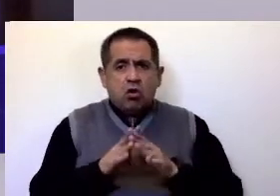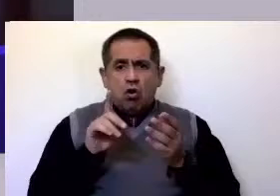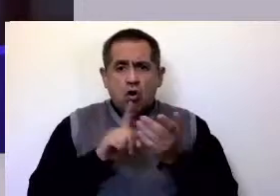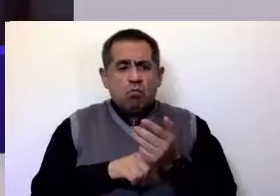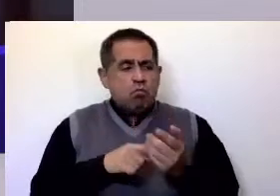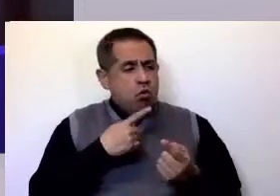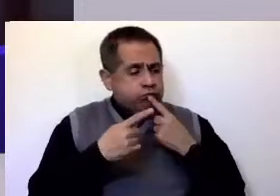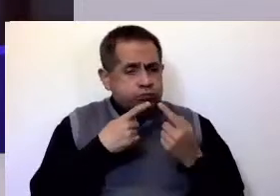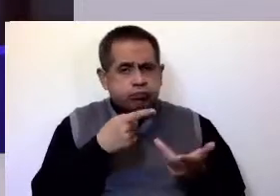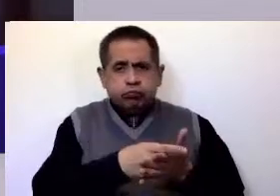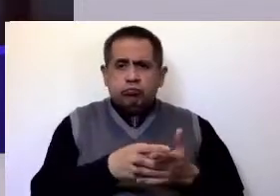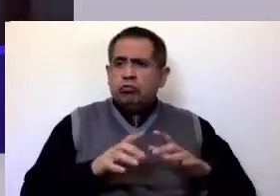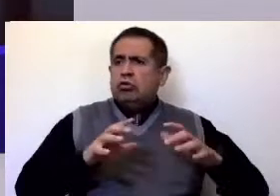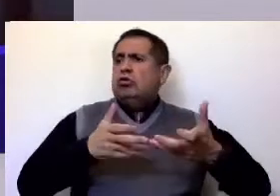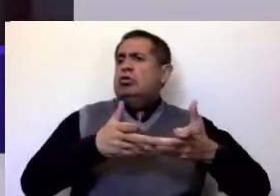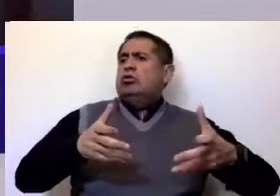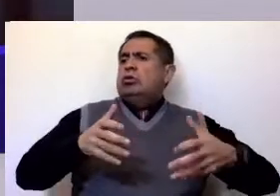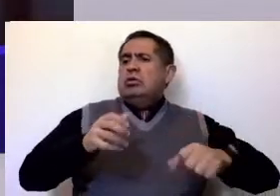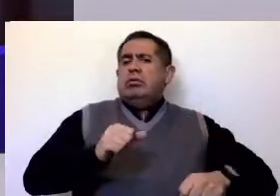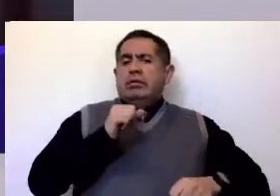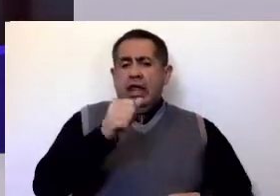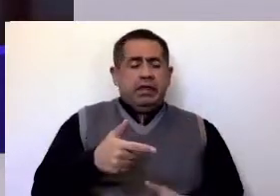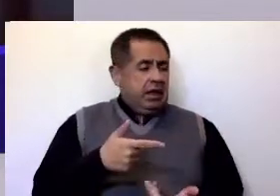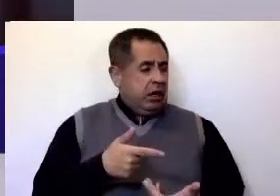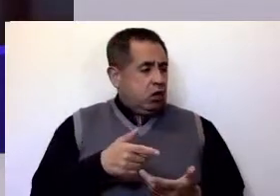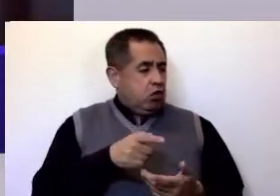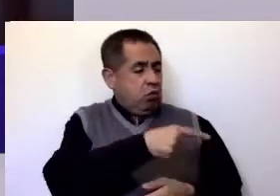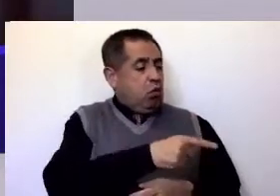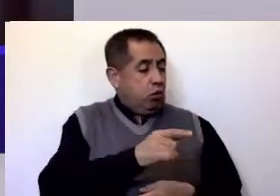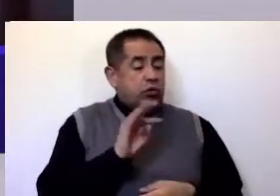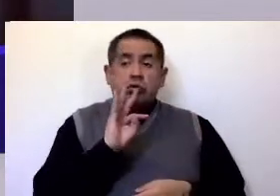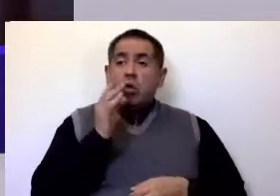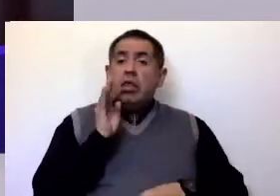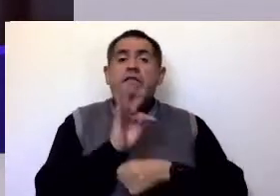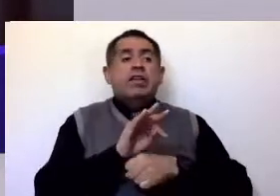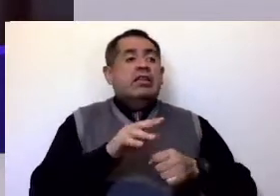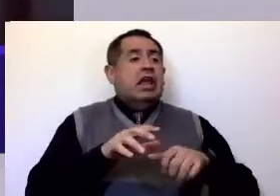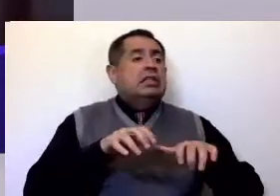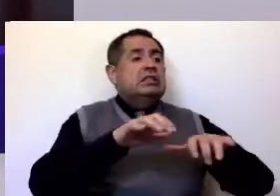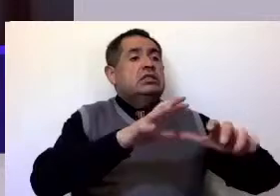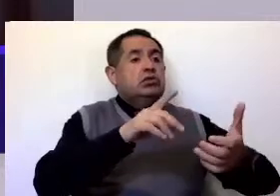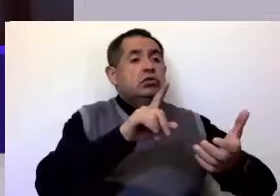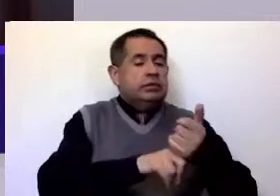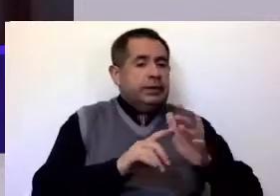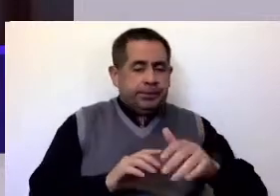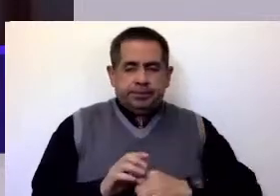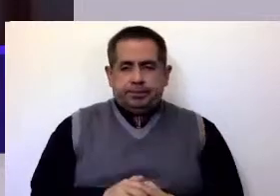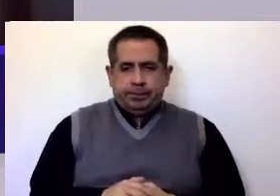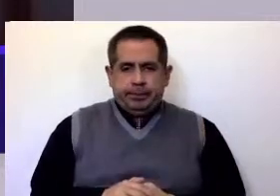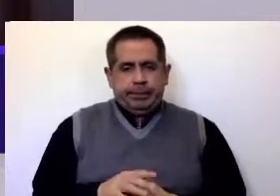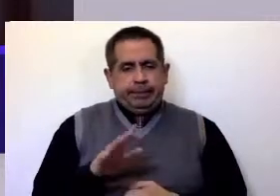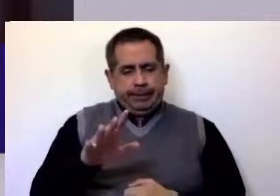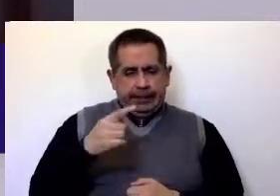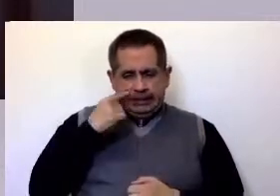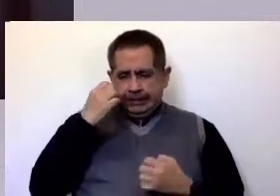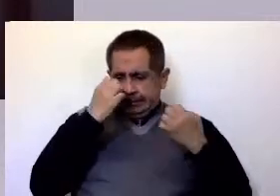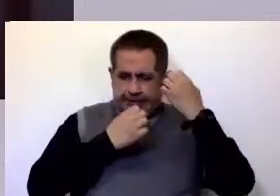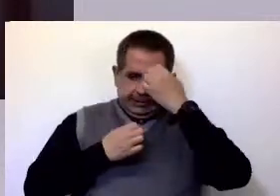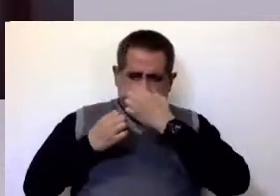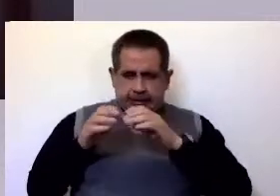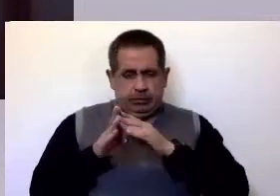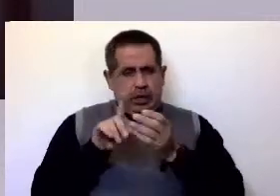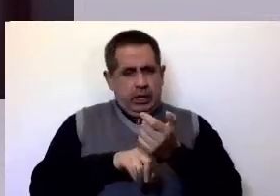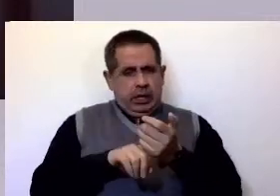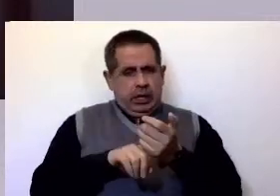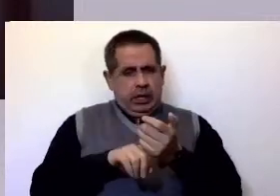especial posición frente al derecho colectivo que defiende al analizar el vínculo entre la asociación civil